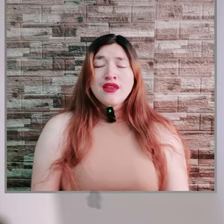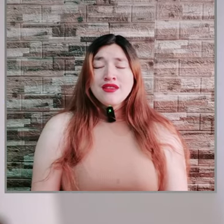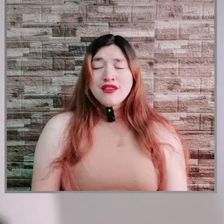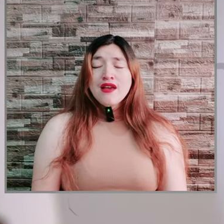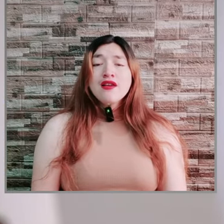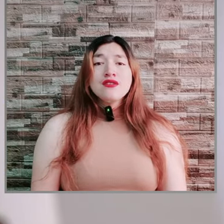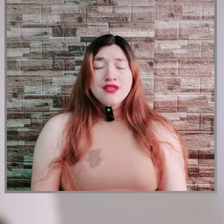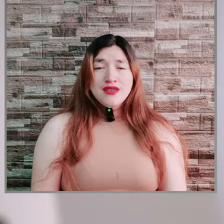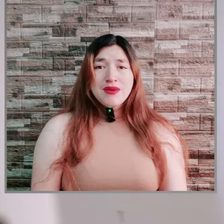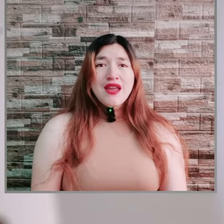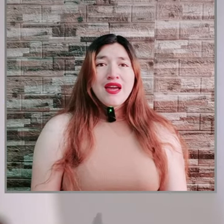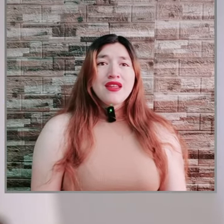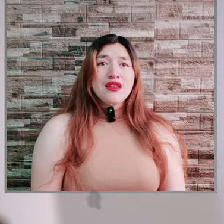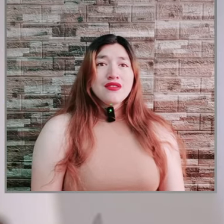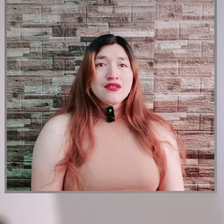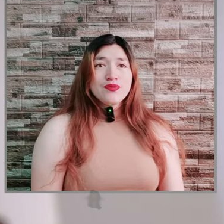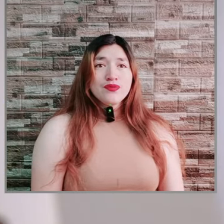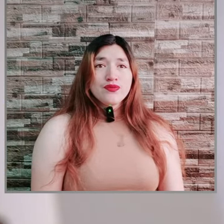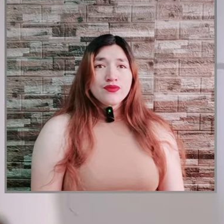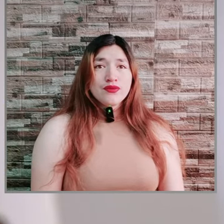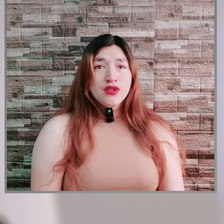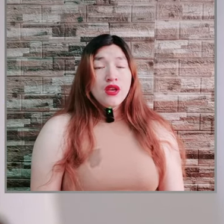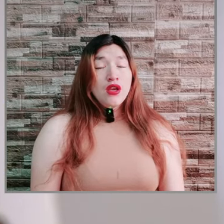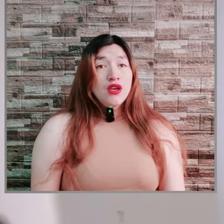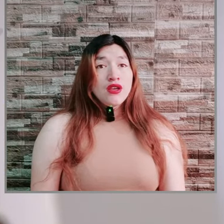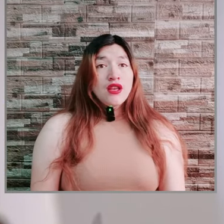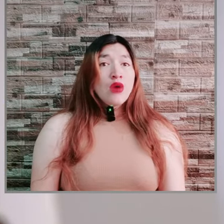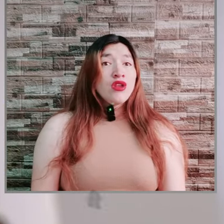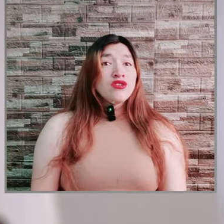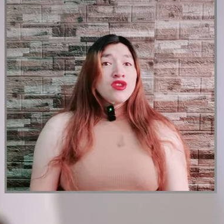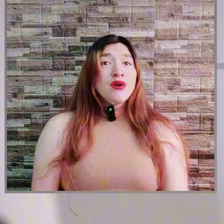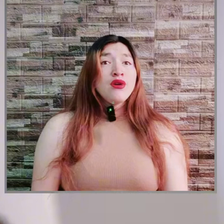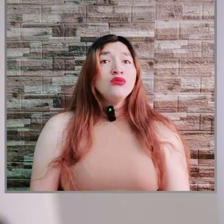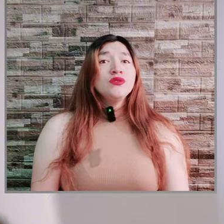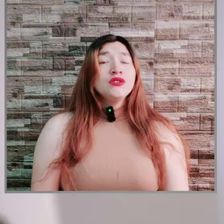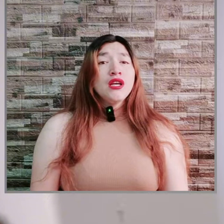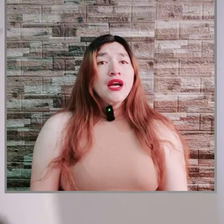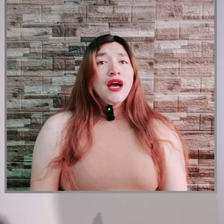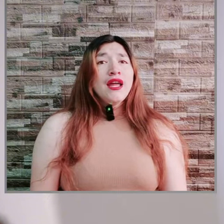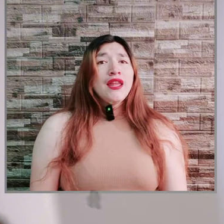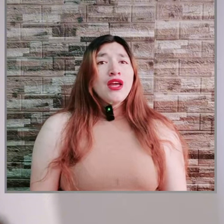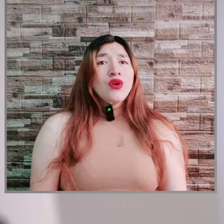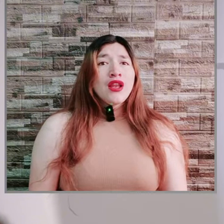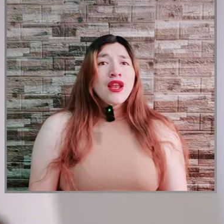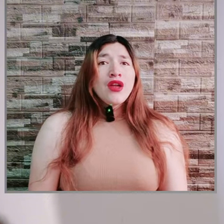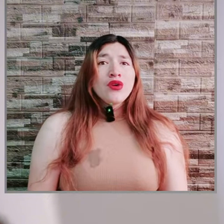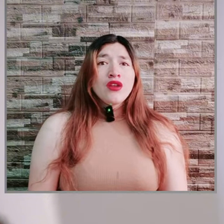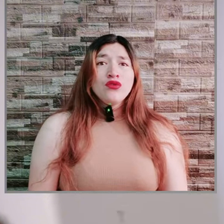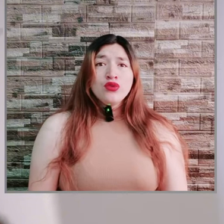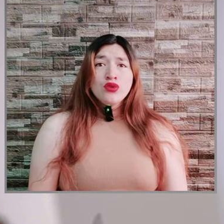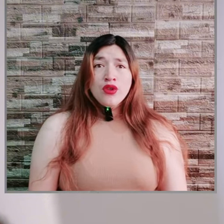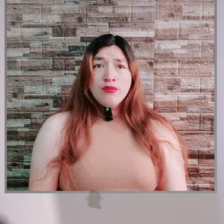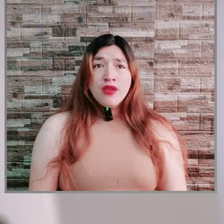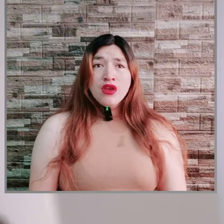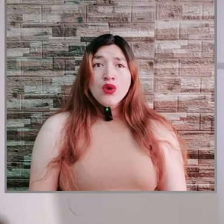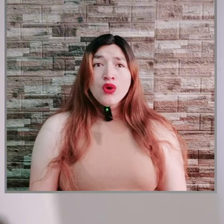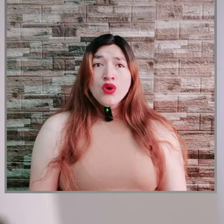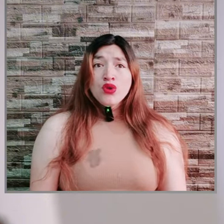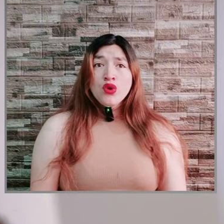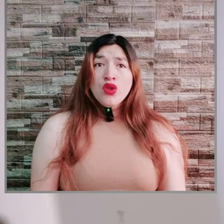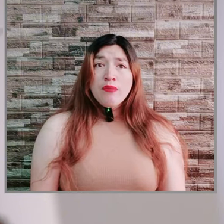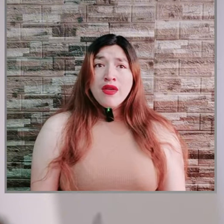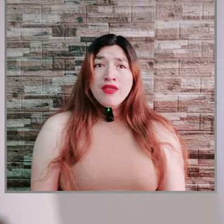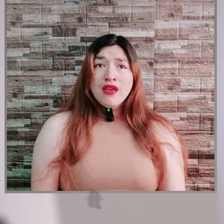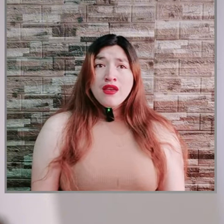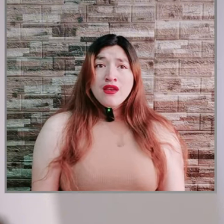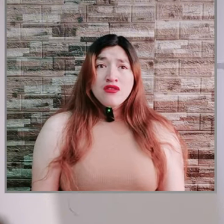y crezca sin mirar atrás. Claudia Sheinbaum ha dejado claro que el futuro de México